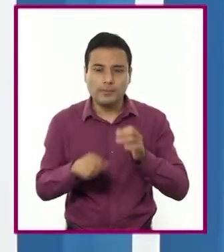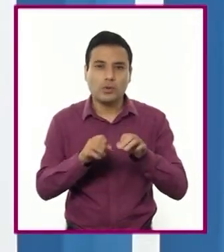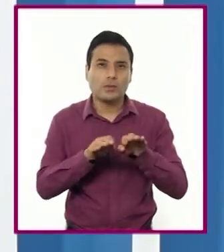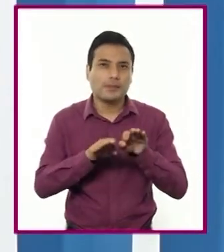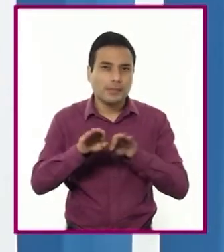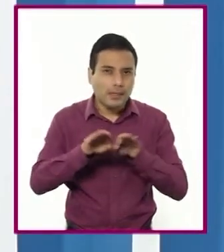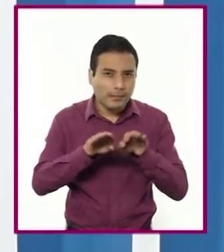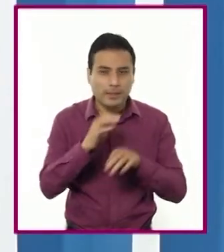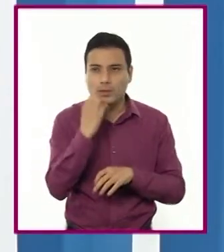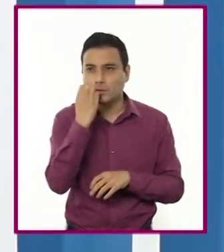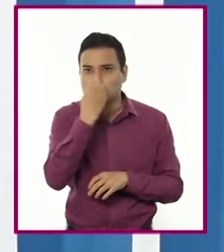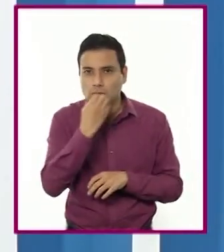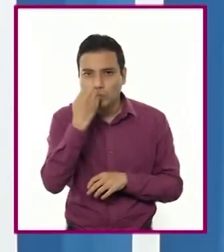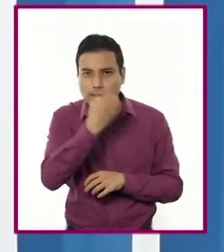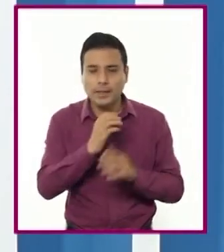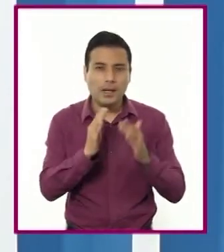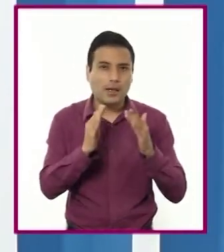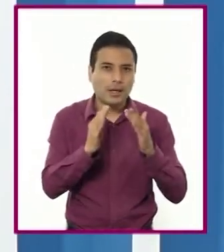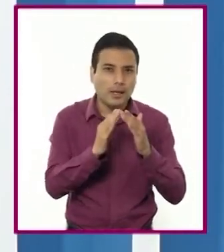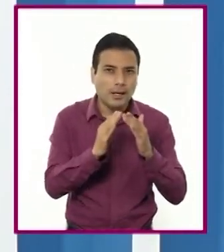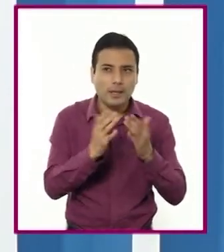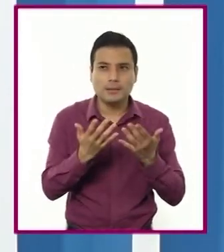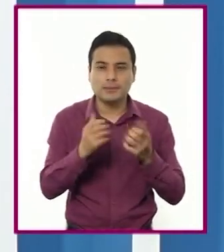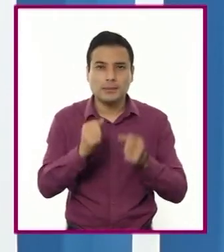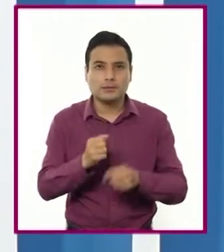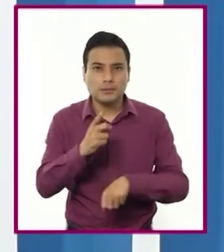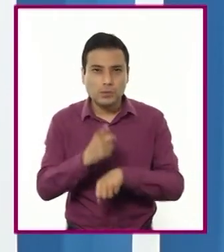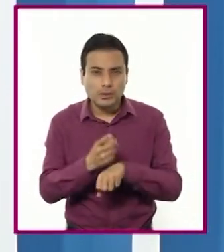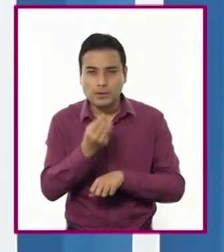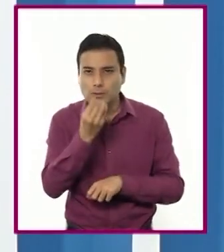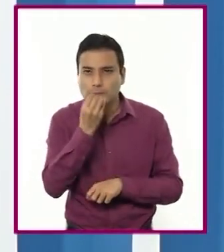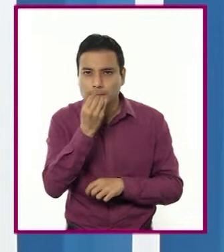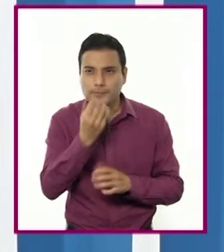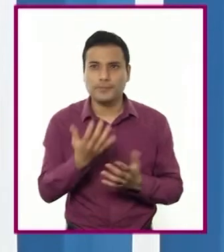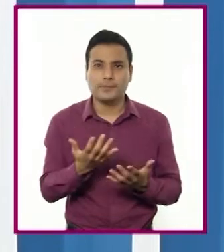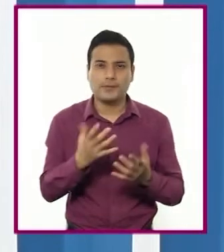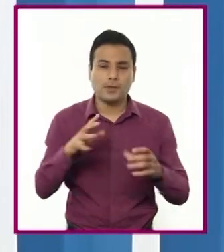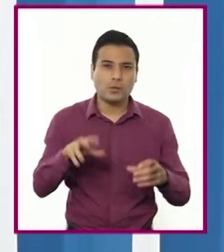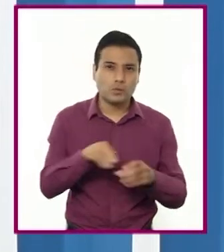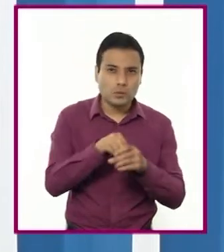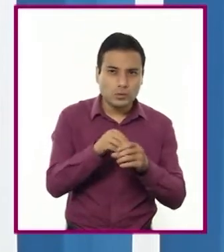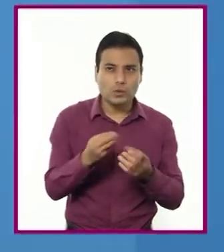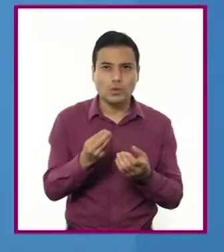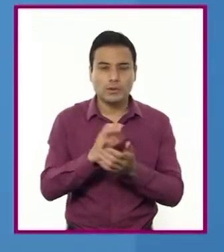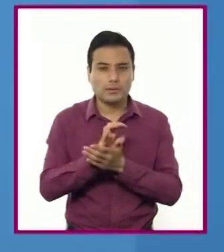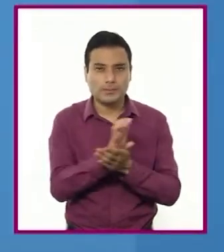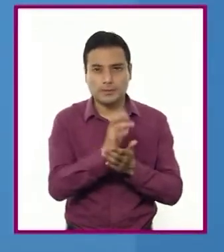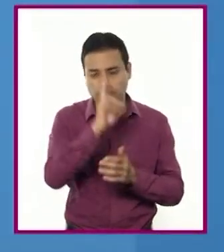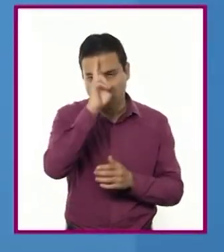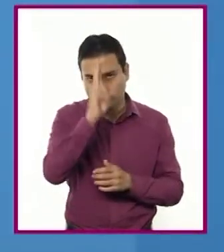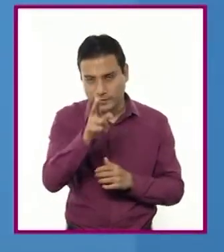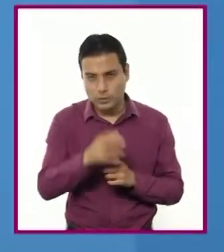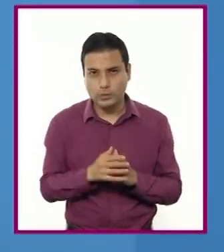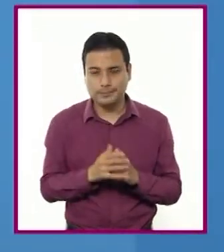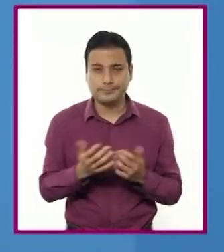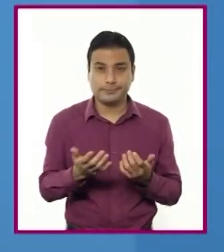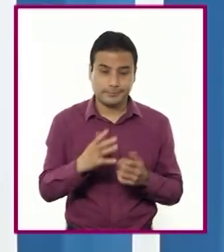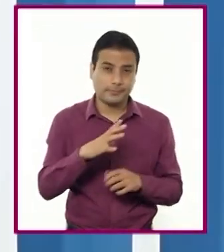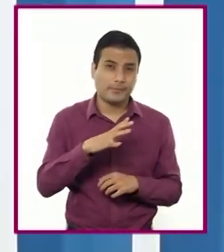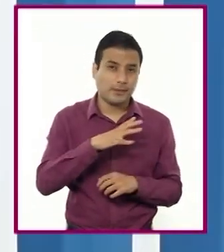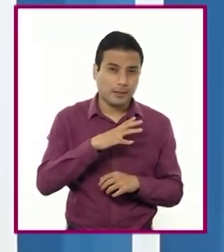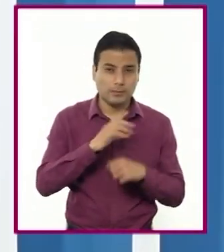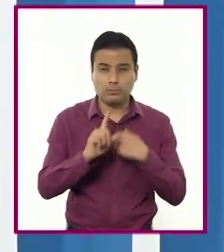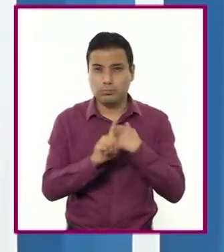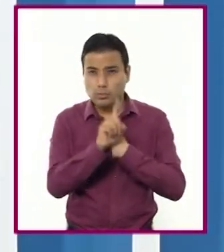trabajo, educación y vivienda, la seguridad alimentaria, la inclusión social y la no discriminación, la existencia de